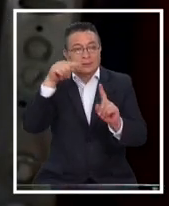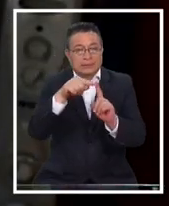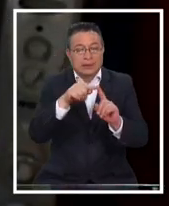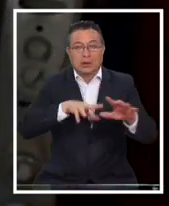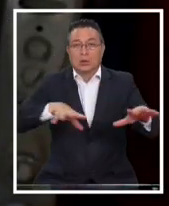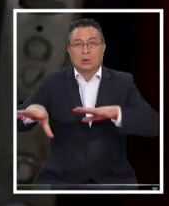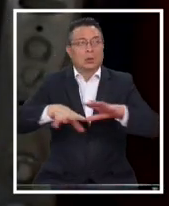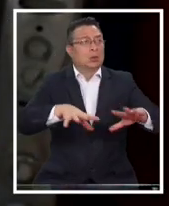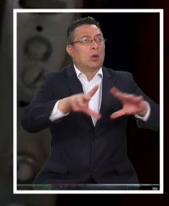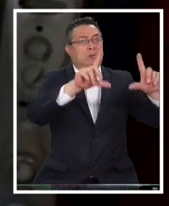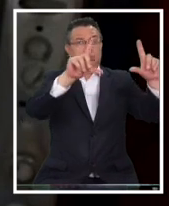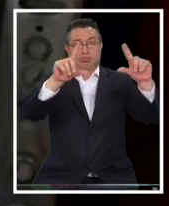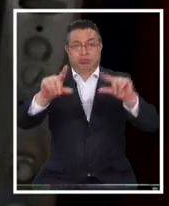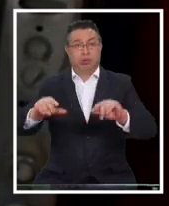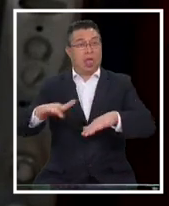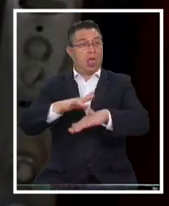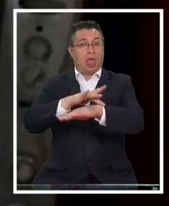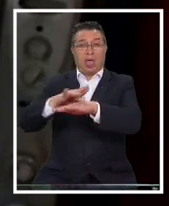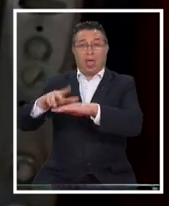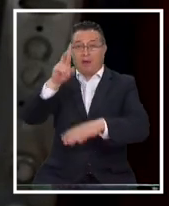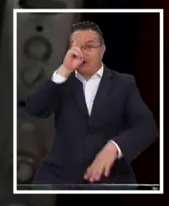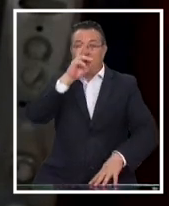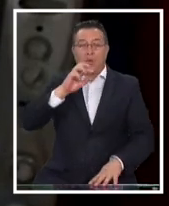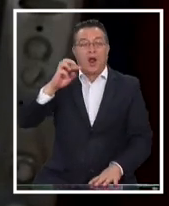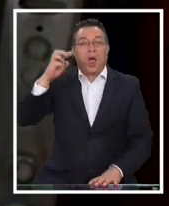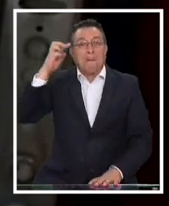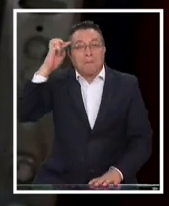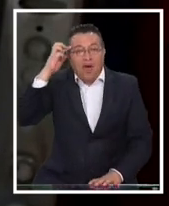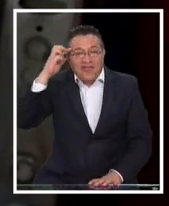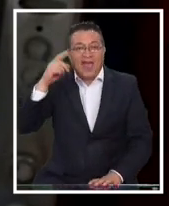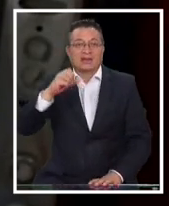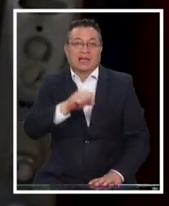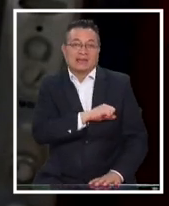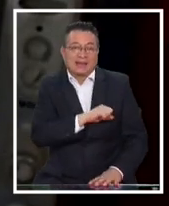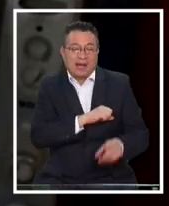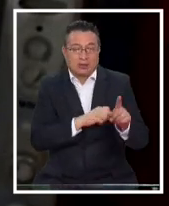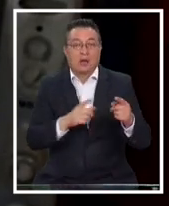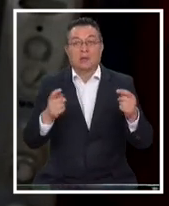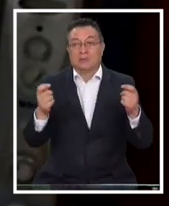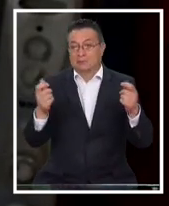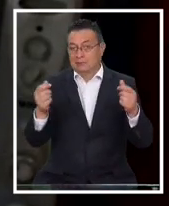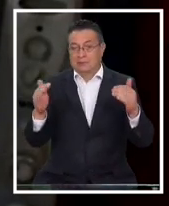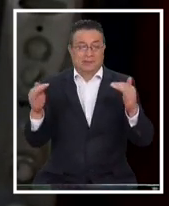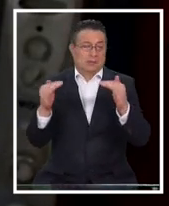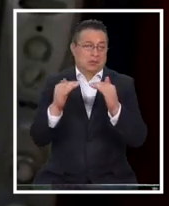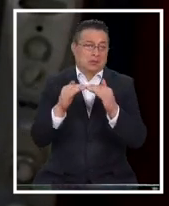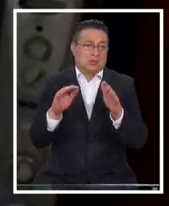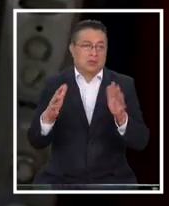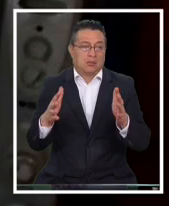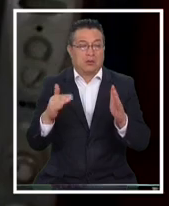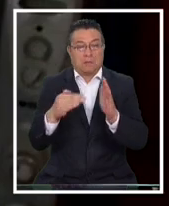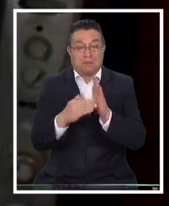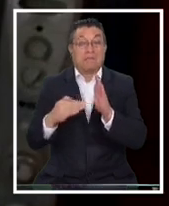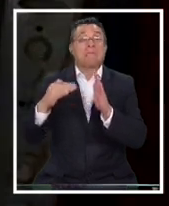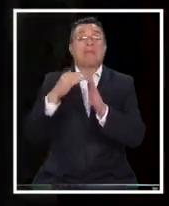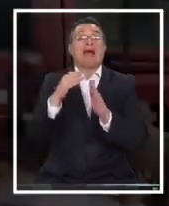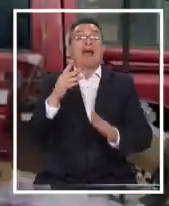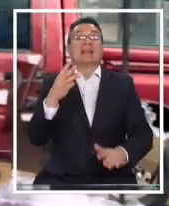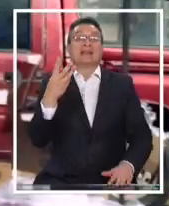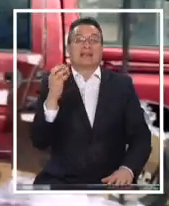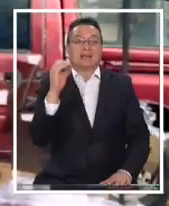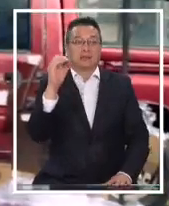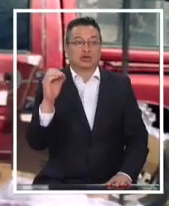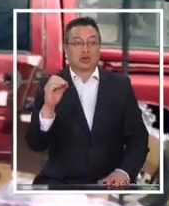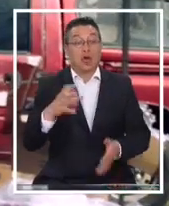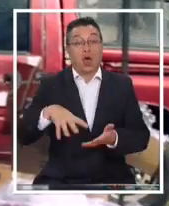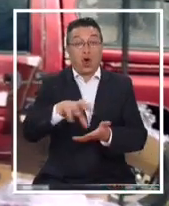de movilidad como lo que tenemos en Providencia, Santiago, que son más cercanas, están por sobre un 30%.